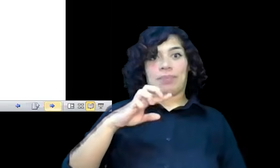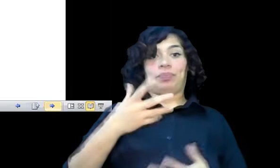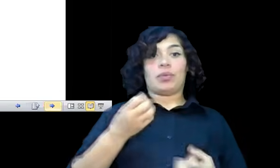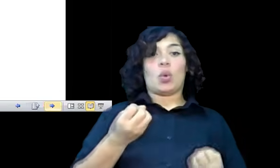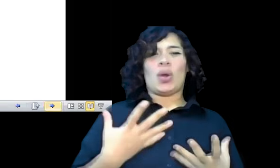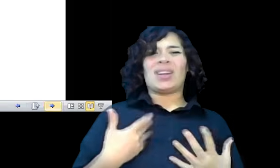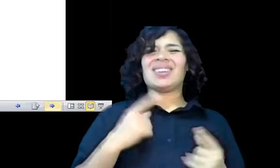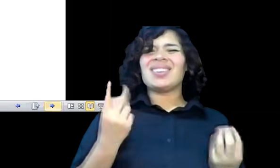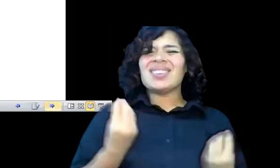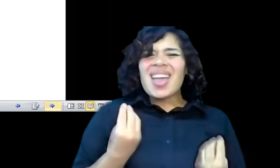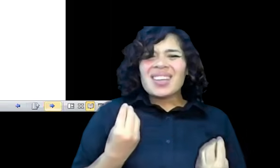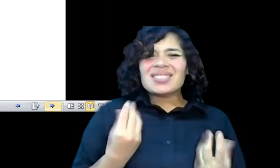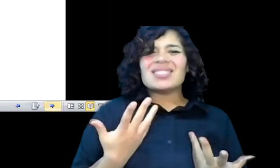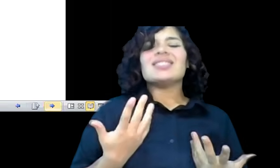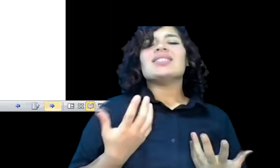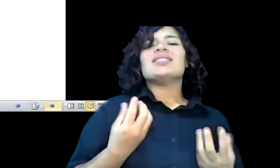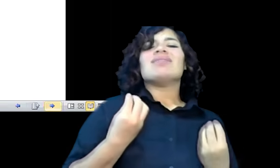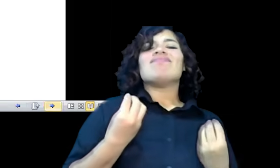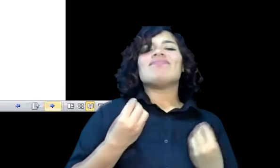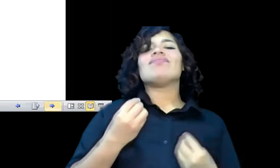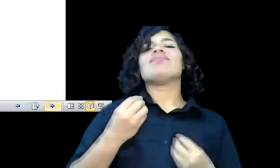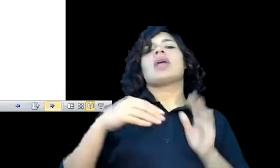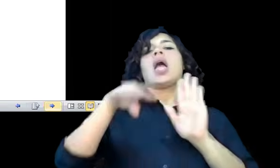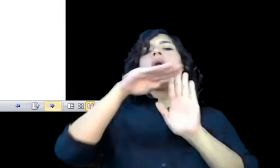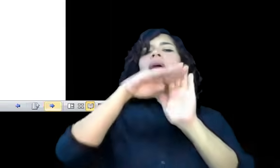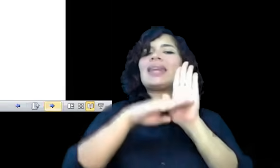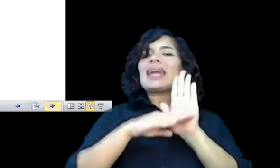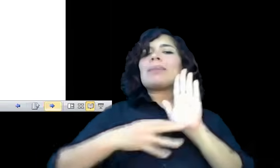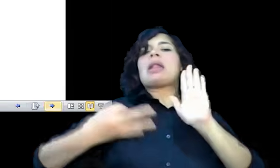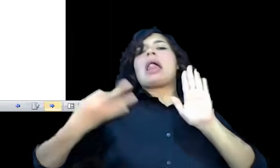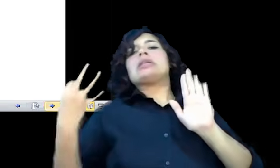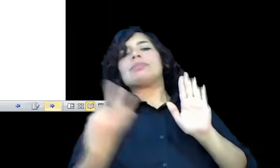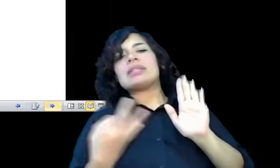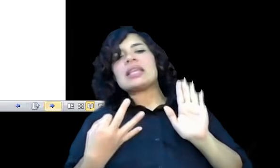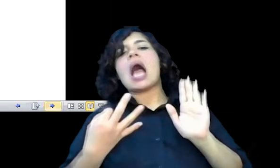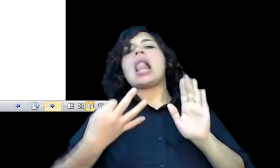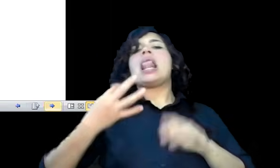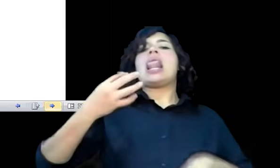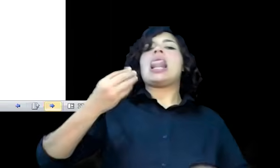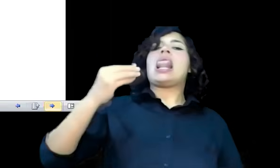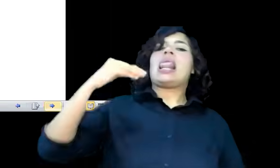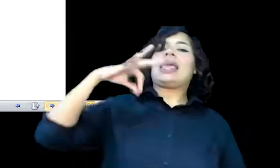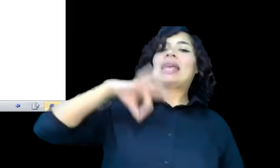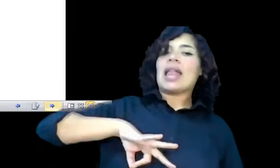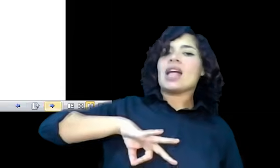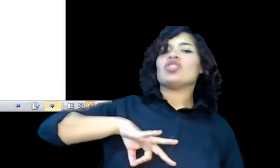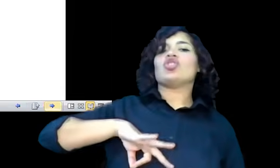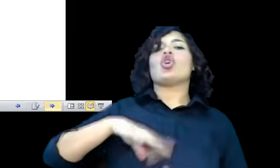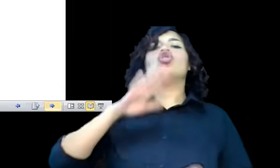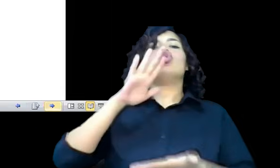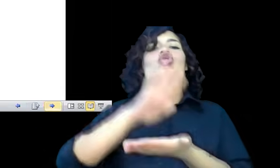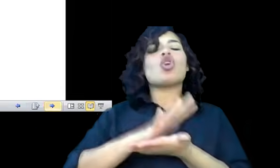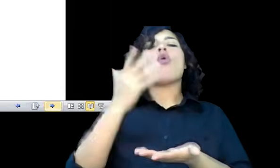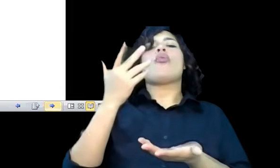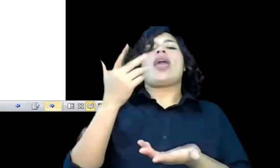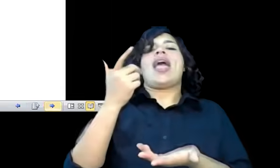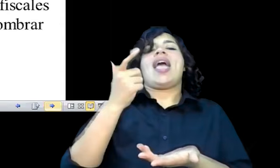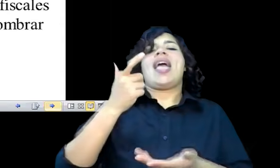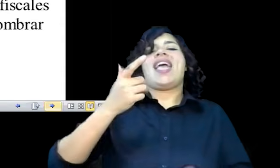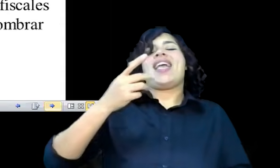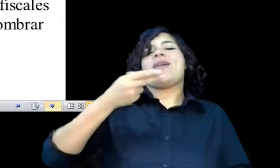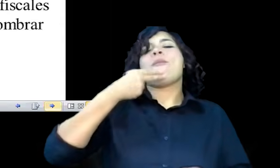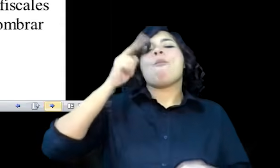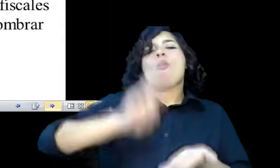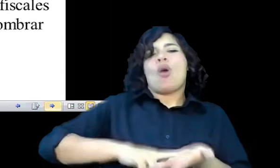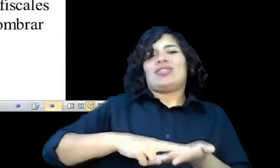¿Qué es esto de REI BP? ¿Se acuerdan que es este régimen especial de ingreso del impuesto sobre los bienes personales,